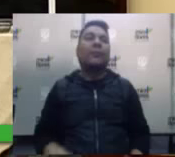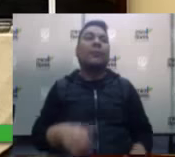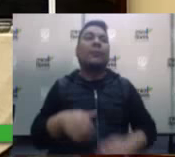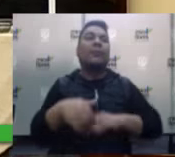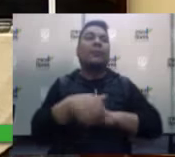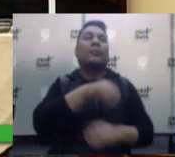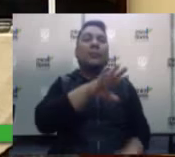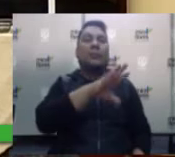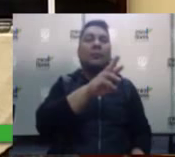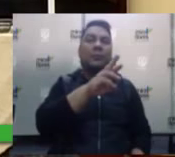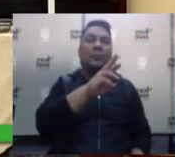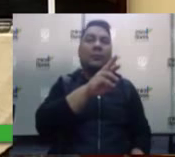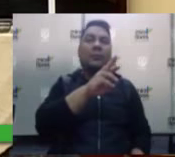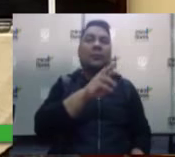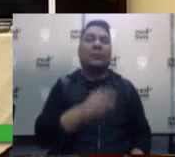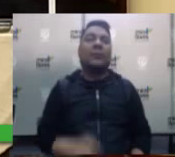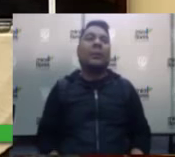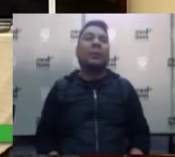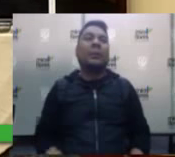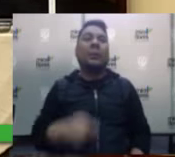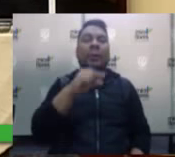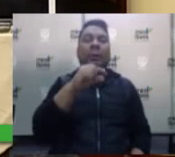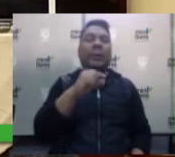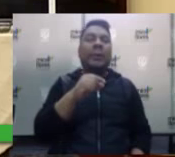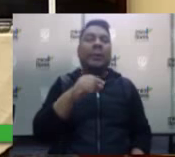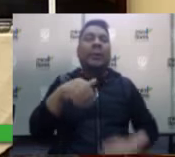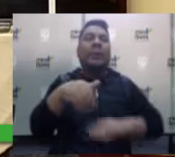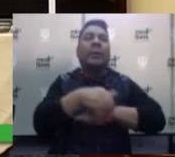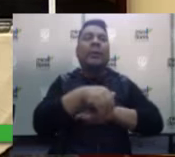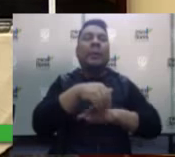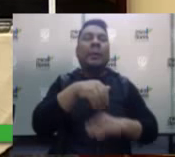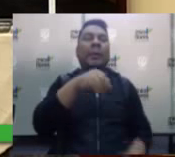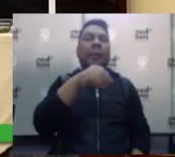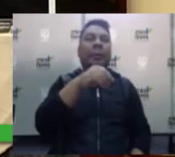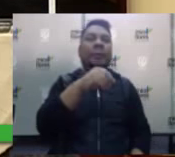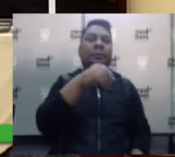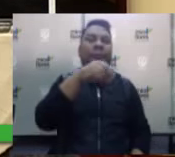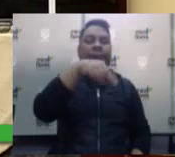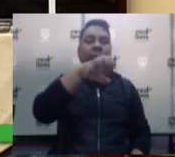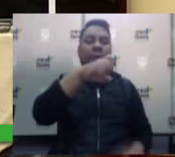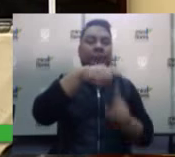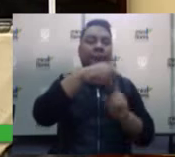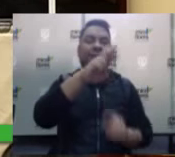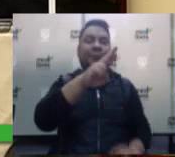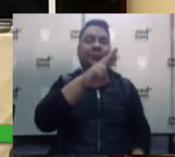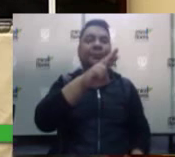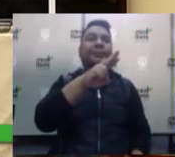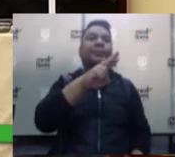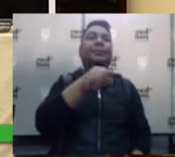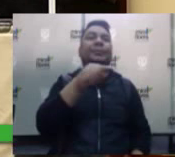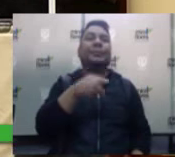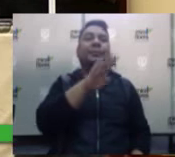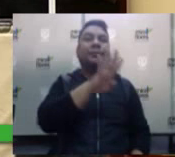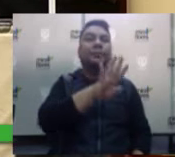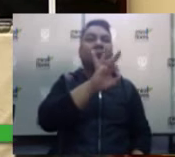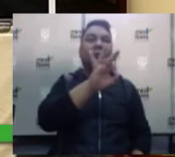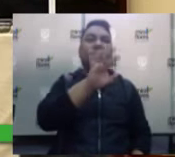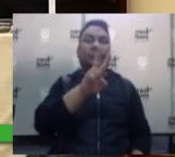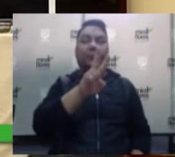Ubicación 56, avenida General, 5. Perdón, 55, avenida General Ernesto Montagne, cuadra 4, frente al